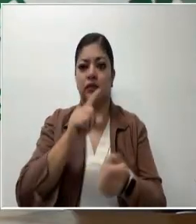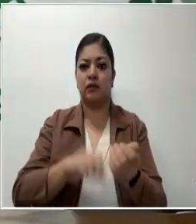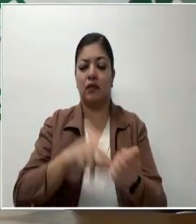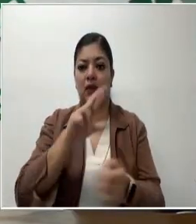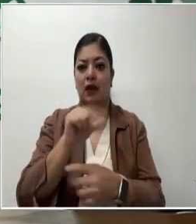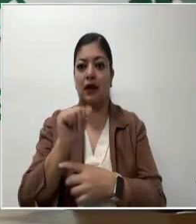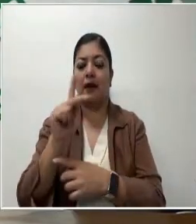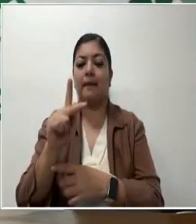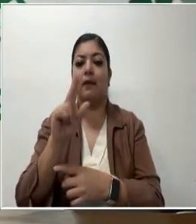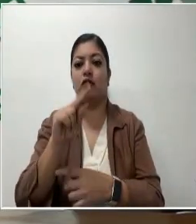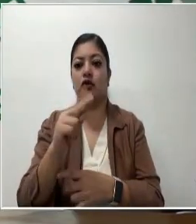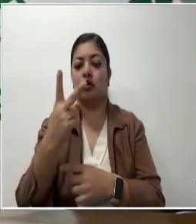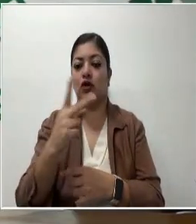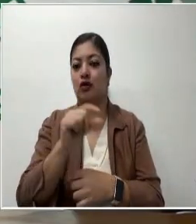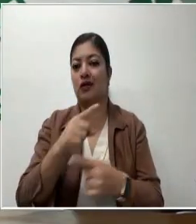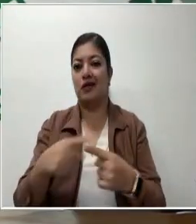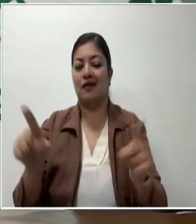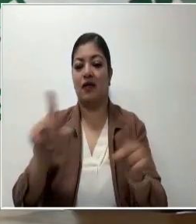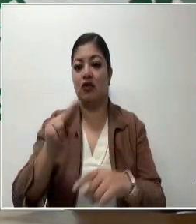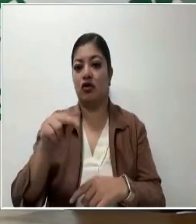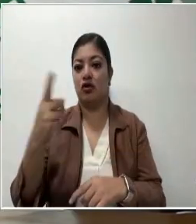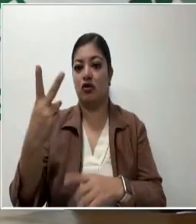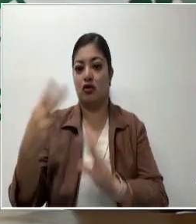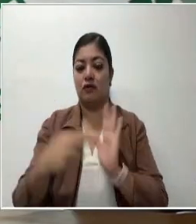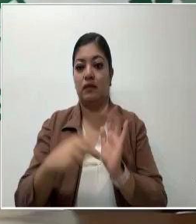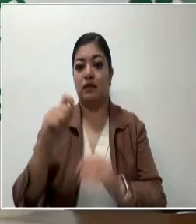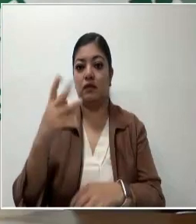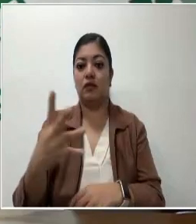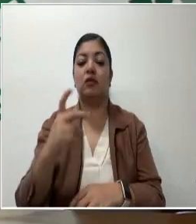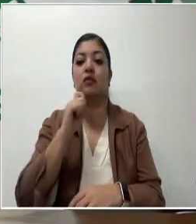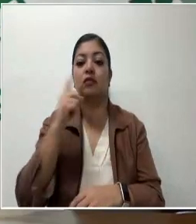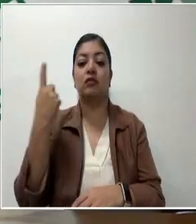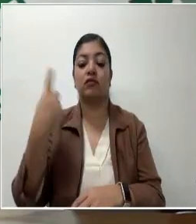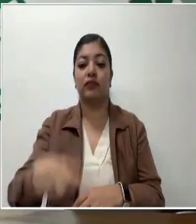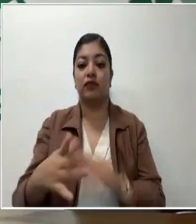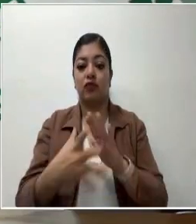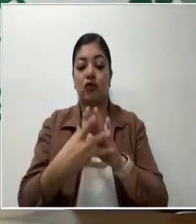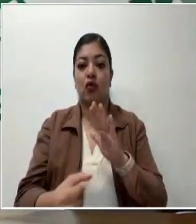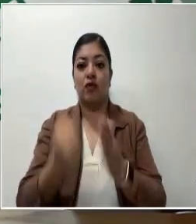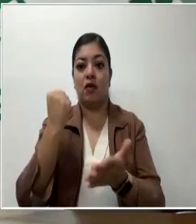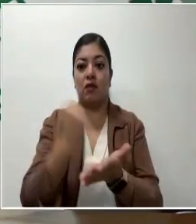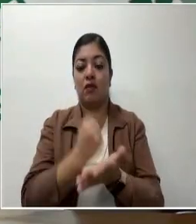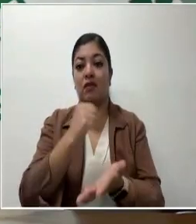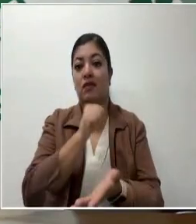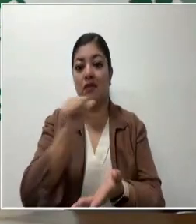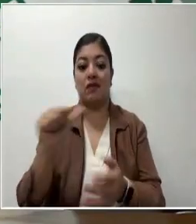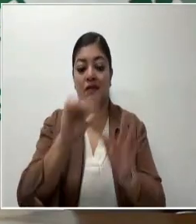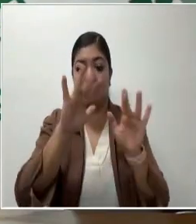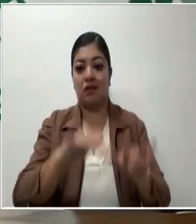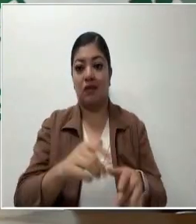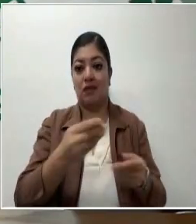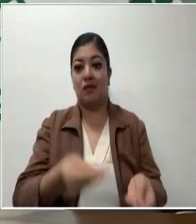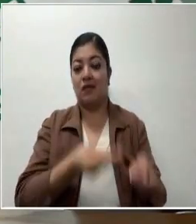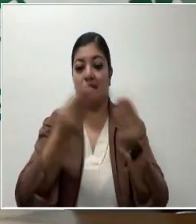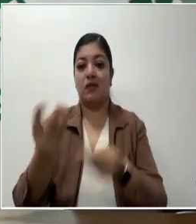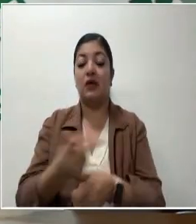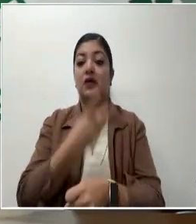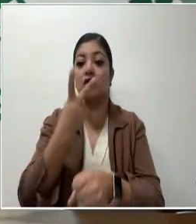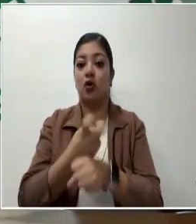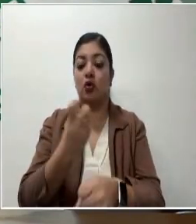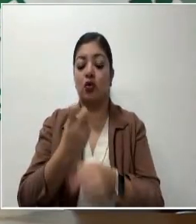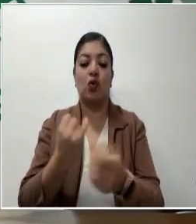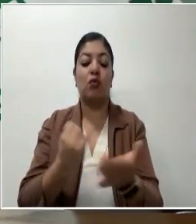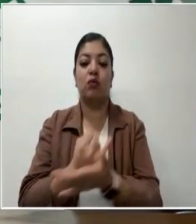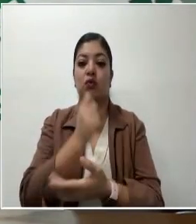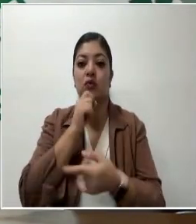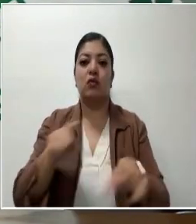82 al diverso 81 de 2024 se ordena Añadir copias certificadas de esta sentencia en el expediente acumulado segundo se confirman En la materia